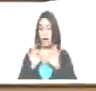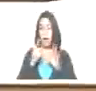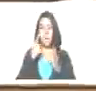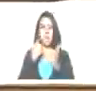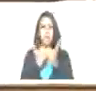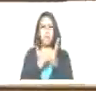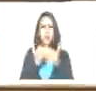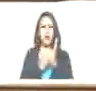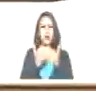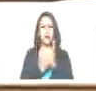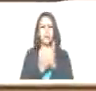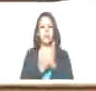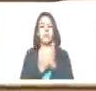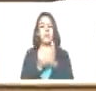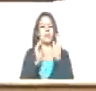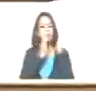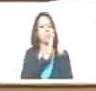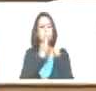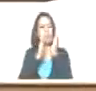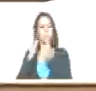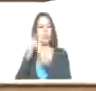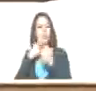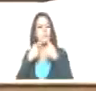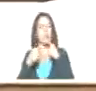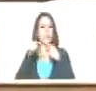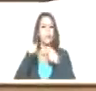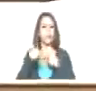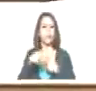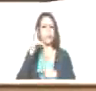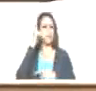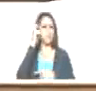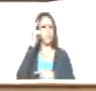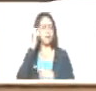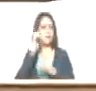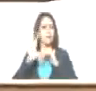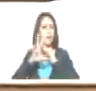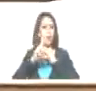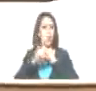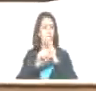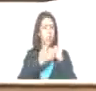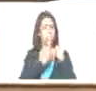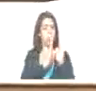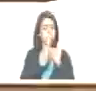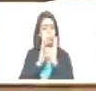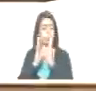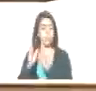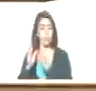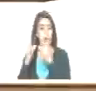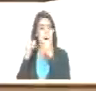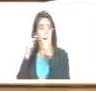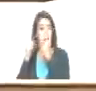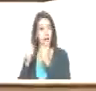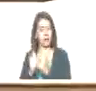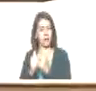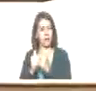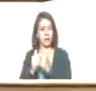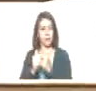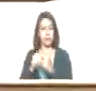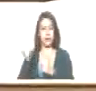carácter estructural, como escuché decir aquí, de la corrupción administrativa en